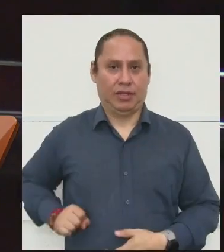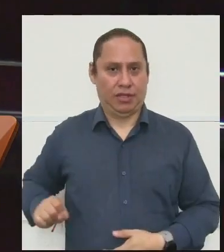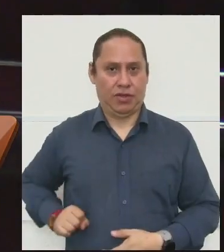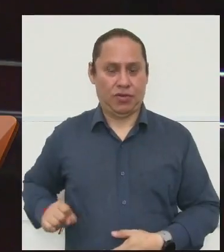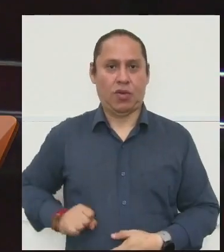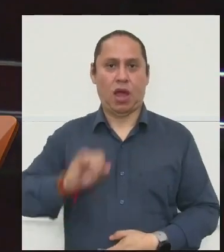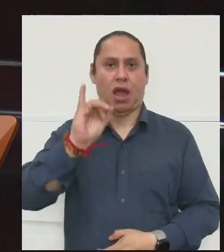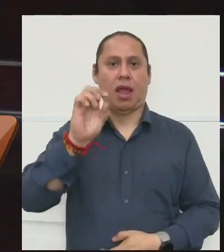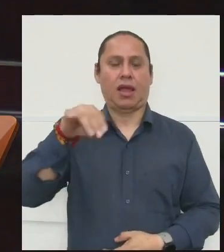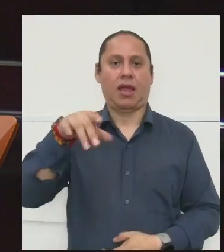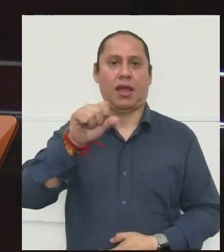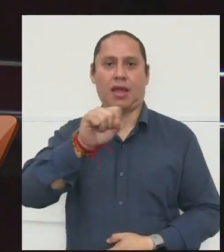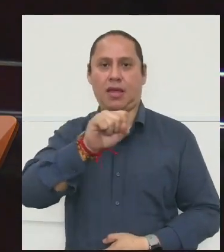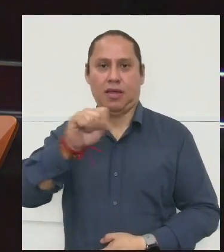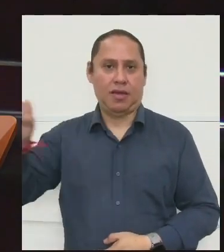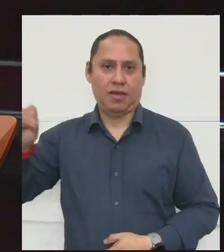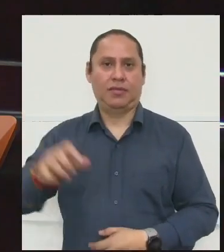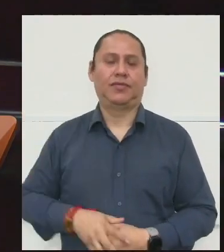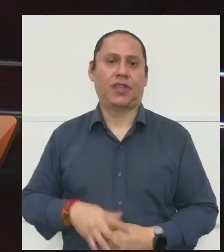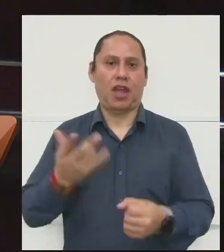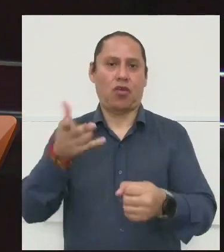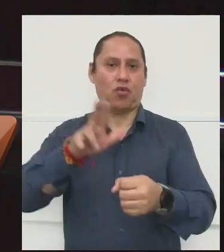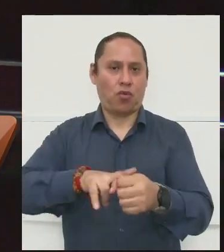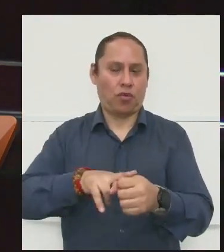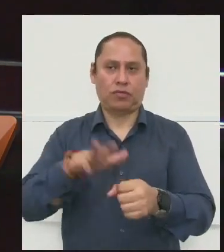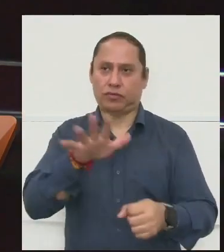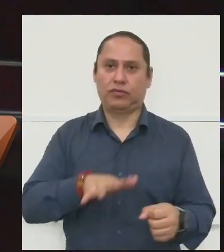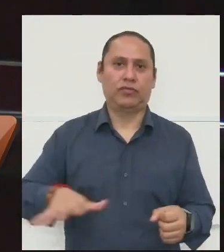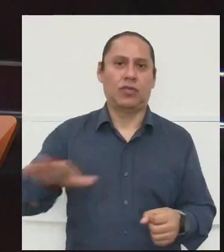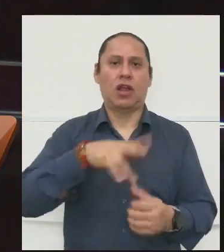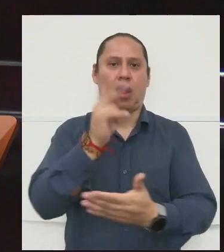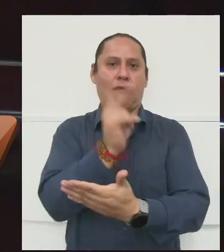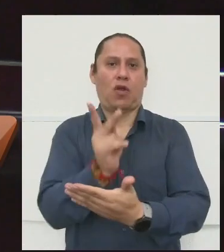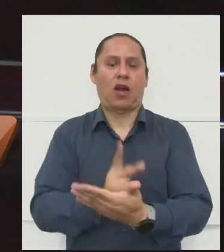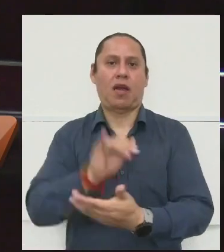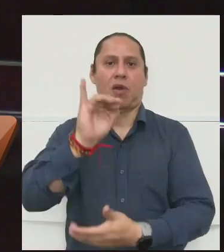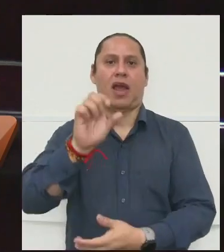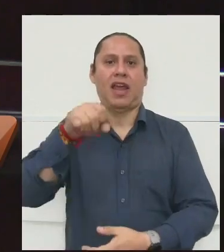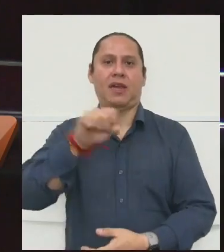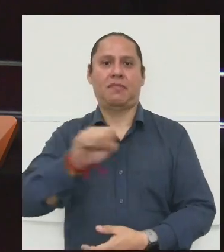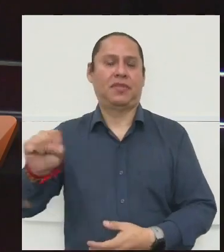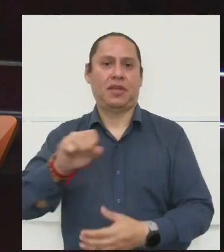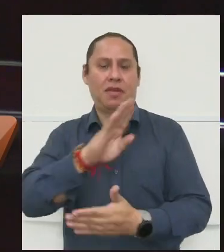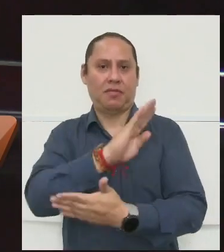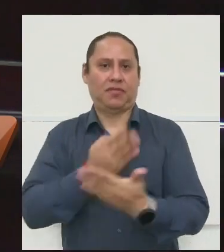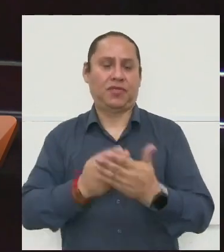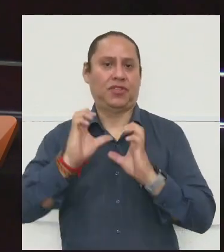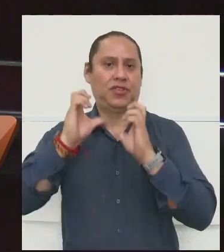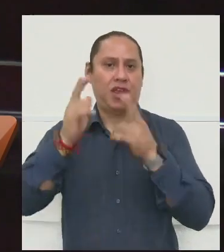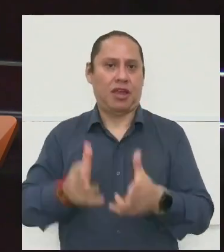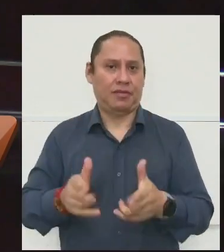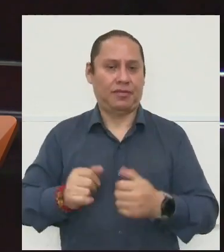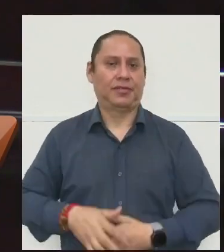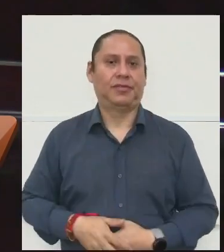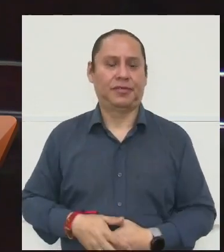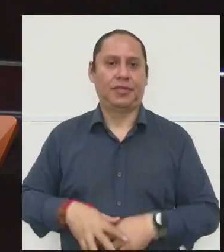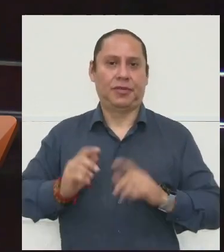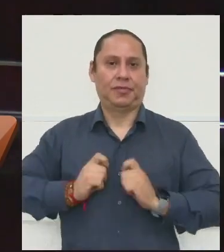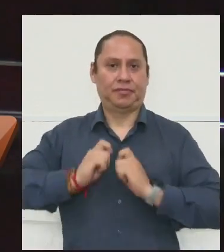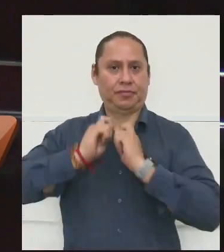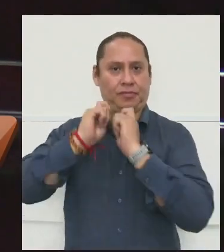Social través de las unidades de salud del programa Ims bienestar Chiapas a que se